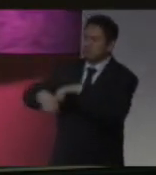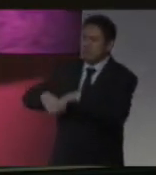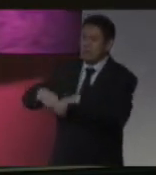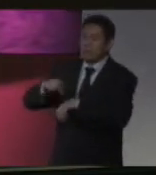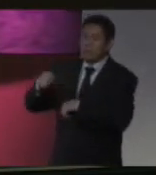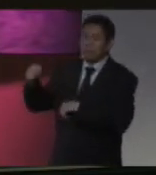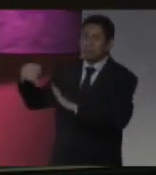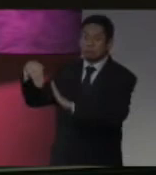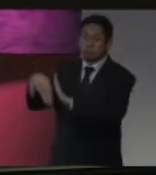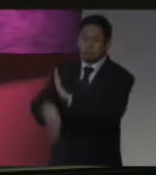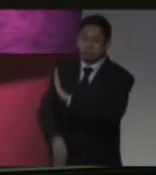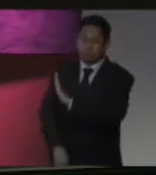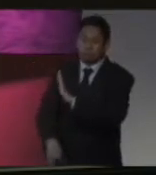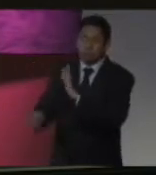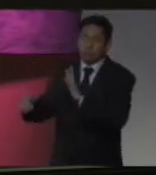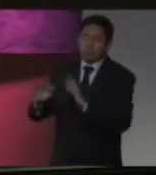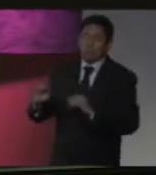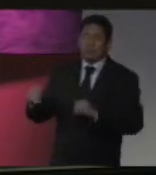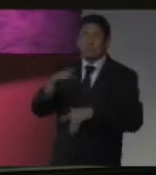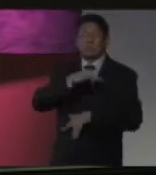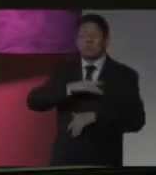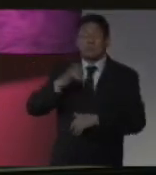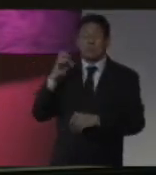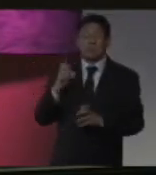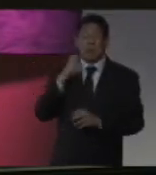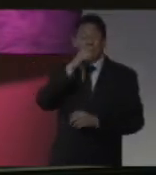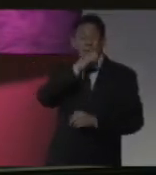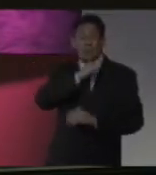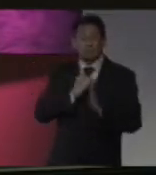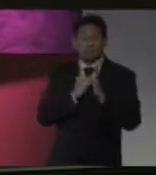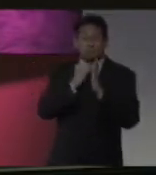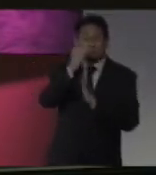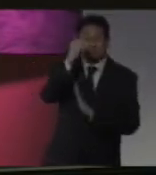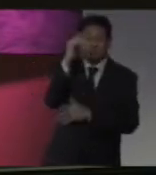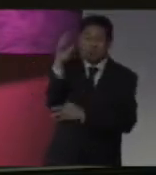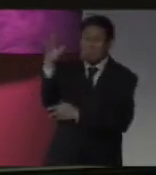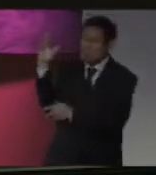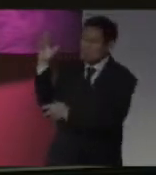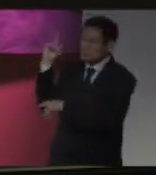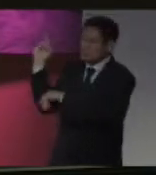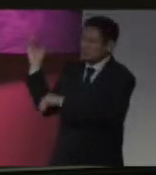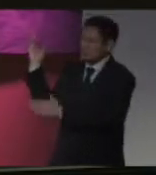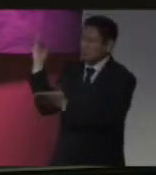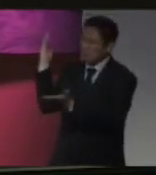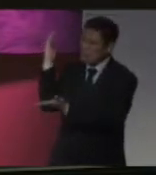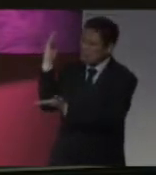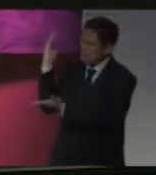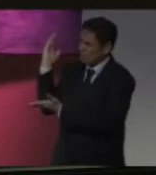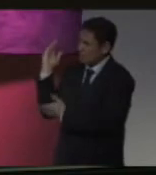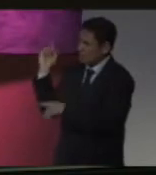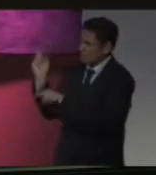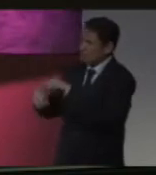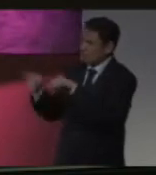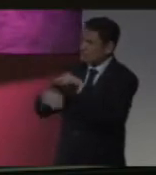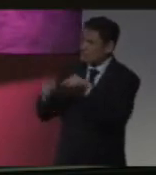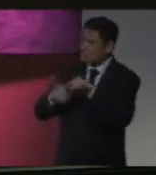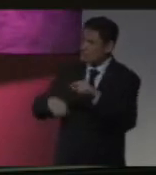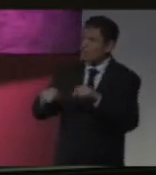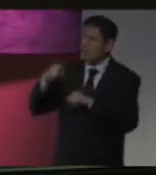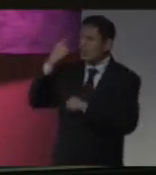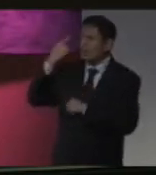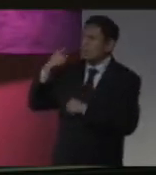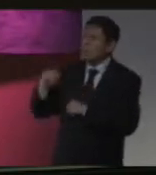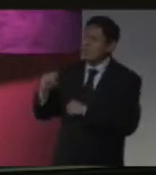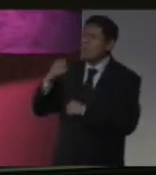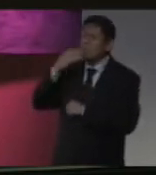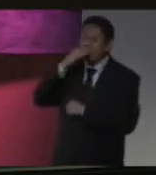en términos de aumento de la temperatura planetaria se relaciona con la destrucción de nuestros bosques tropicales para sustituirlos por plantaciones de